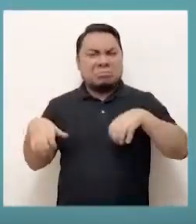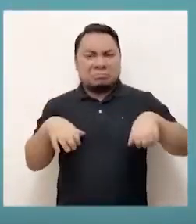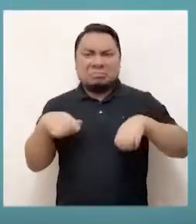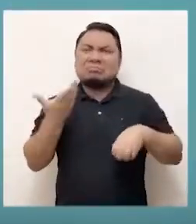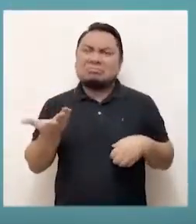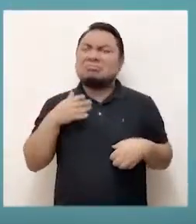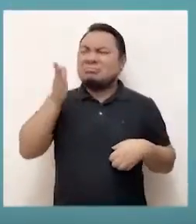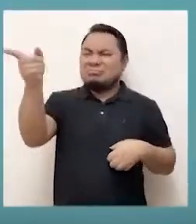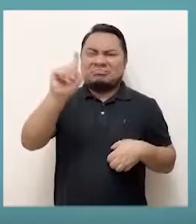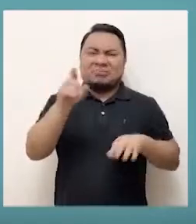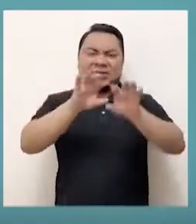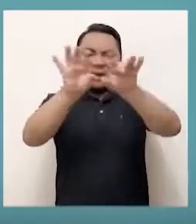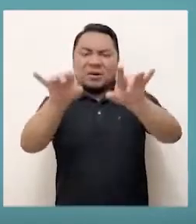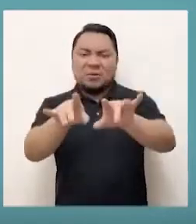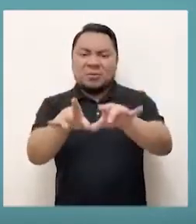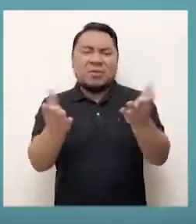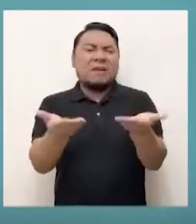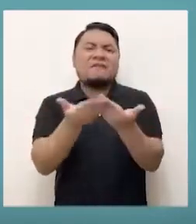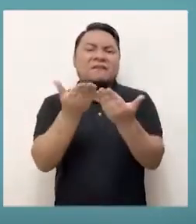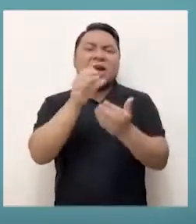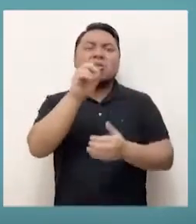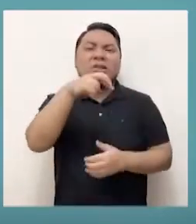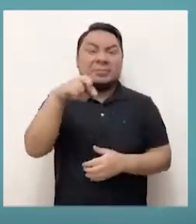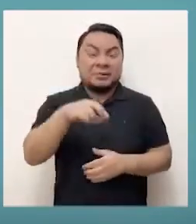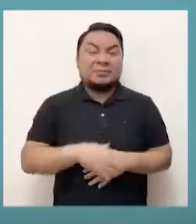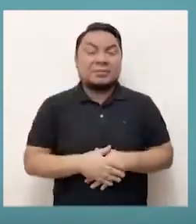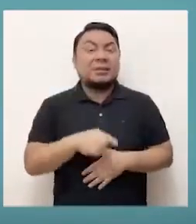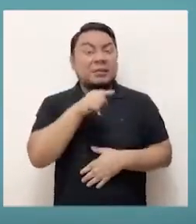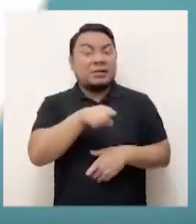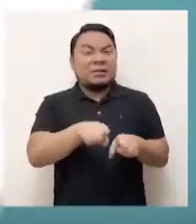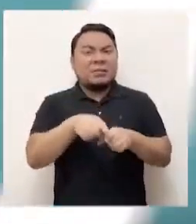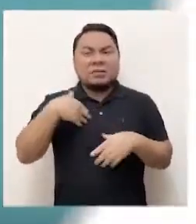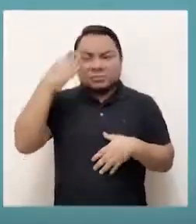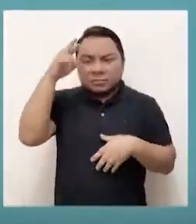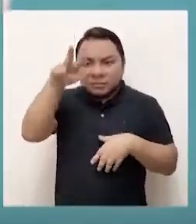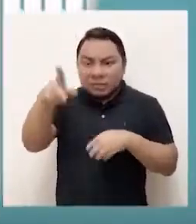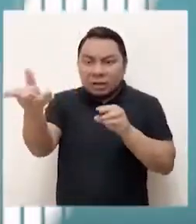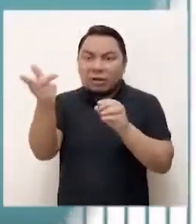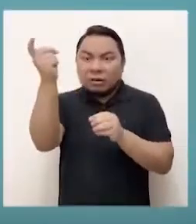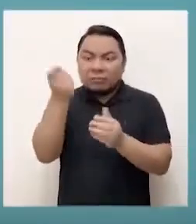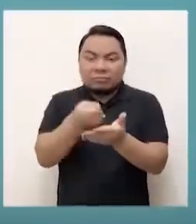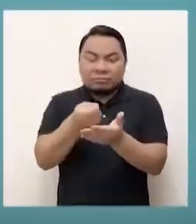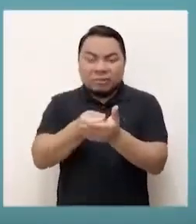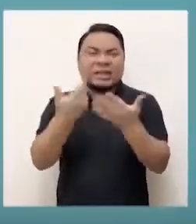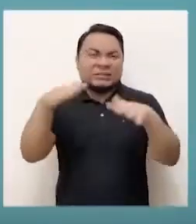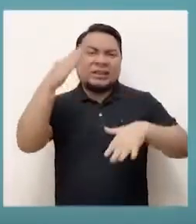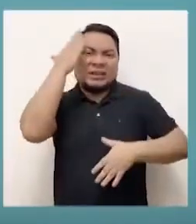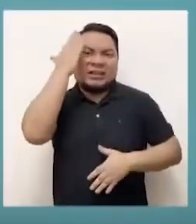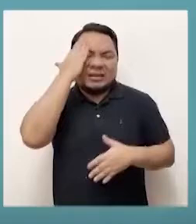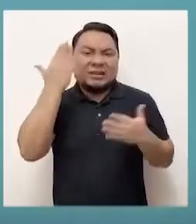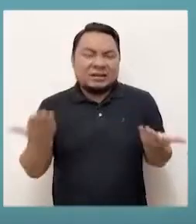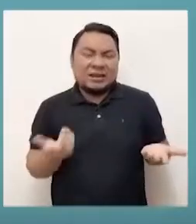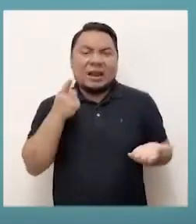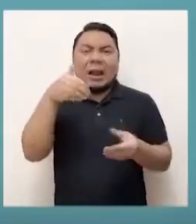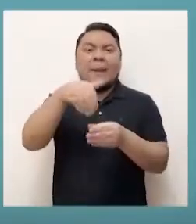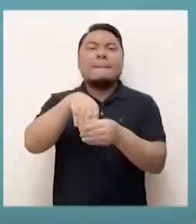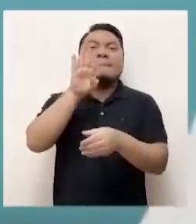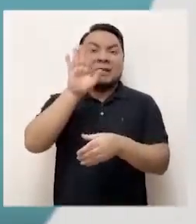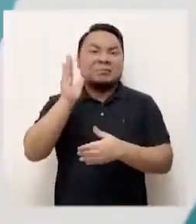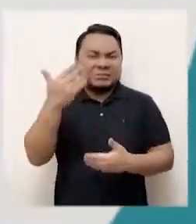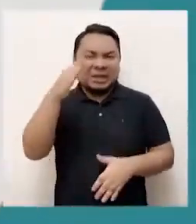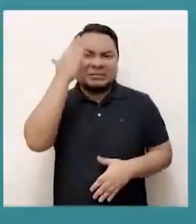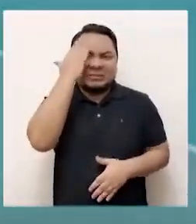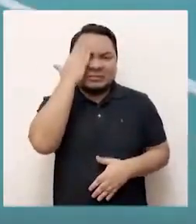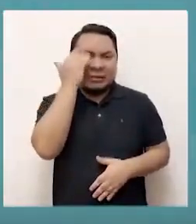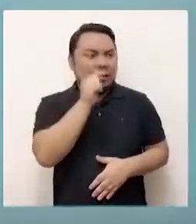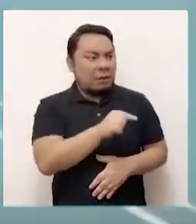trámite en la plataforma web de la ONP y que incluso puede saber si le depositaron su pensión ingresando al portal web del Banco de la